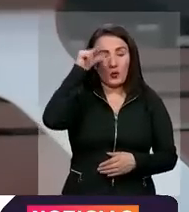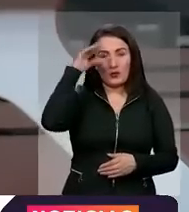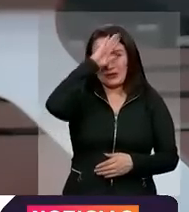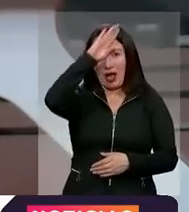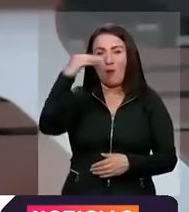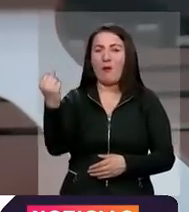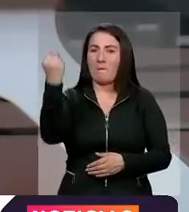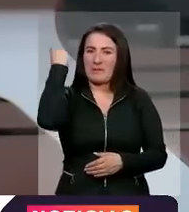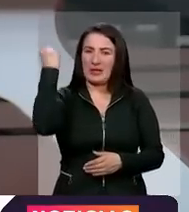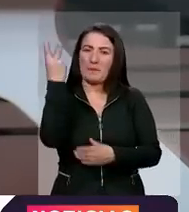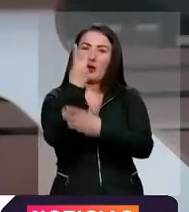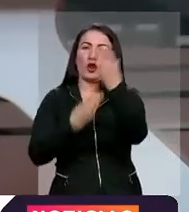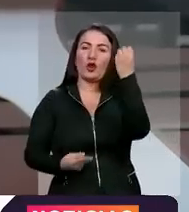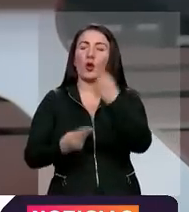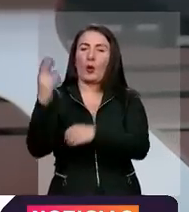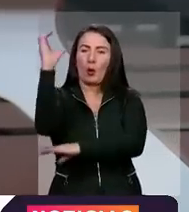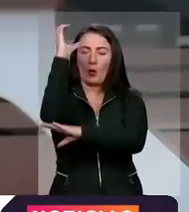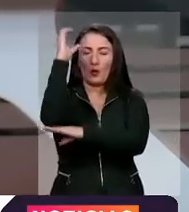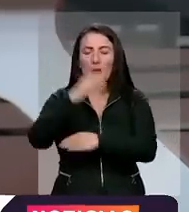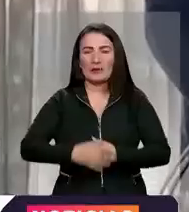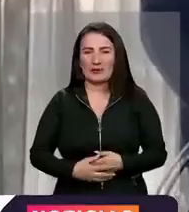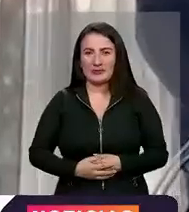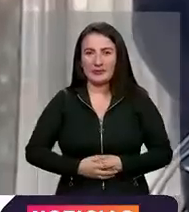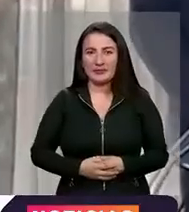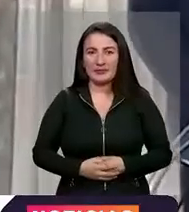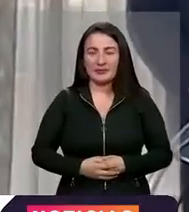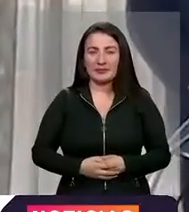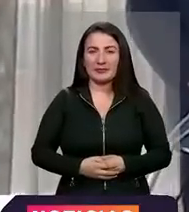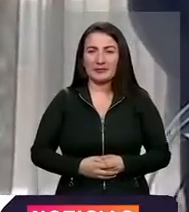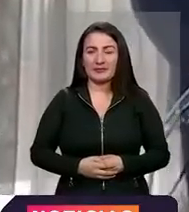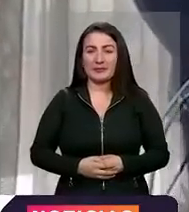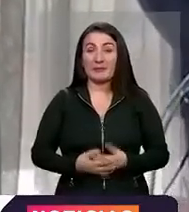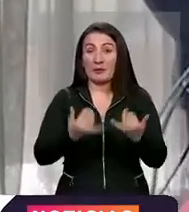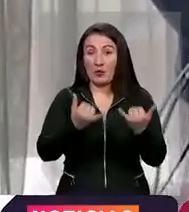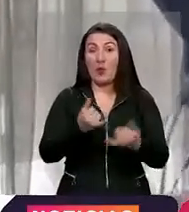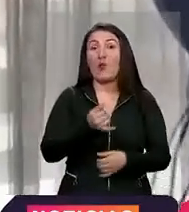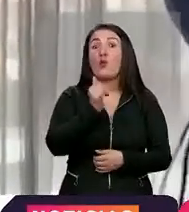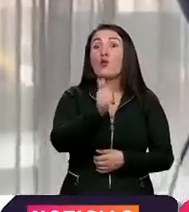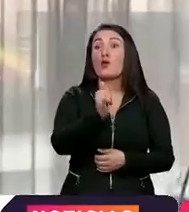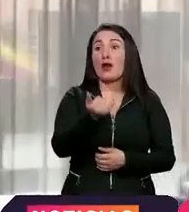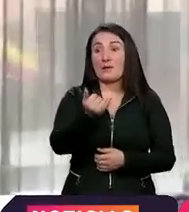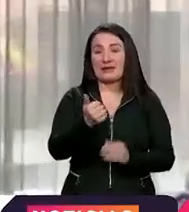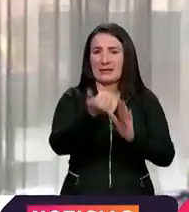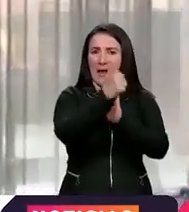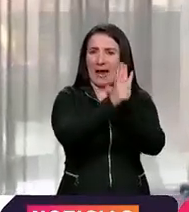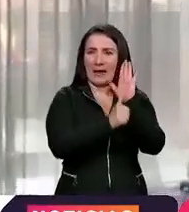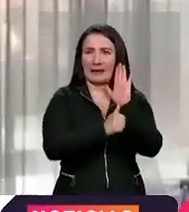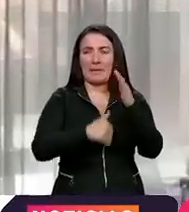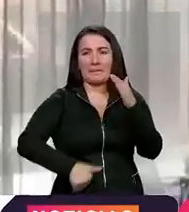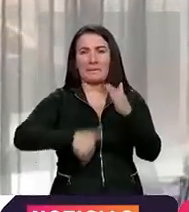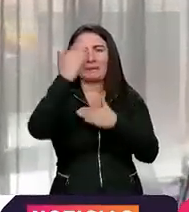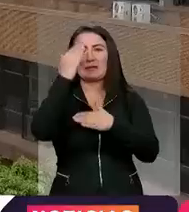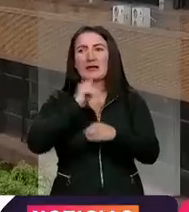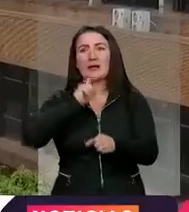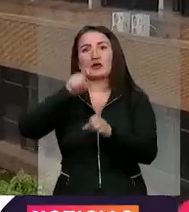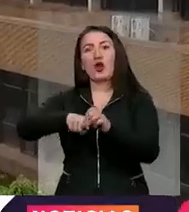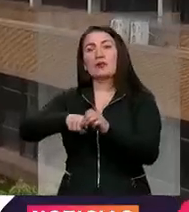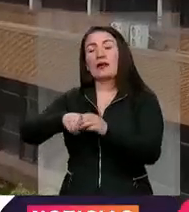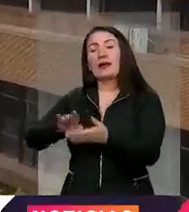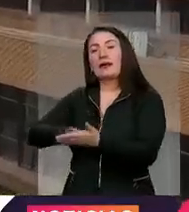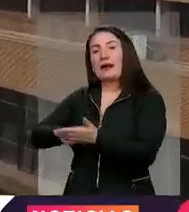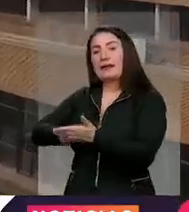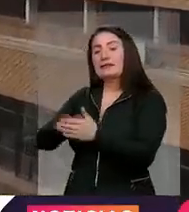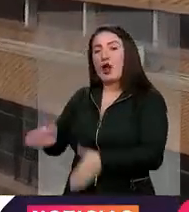la vicepresidenta de los colombianos. Este jueves la agenda del presidente electo iniciará en la Registraduría